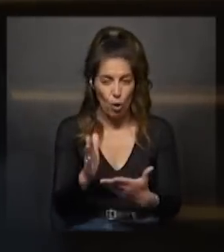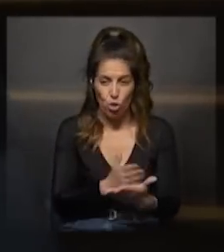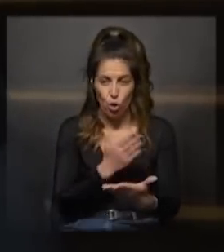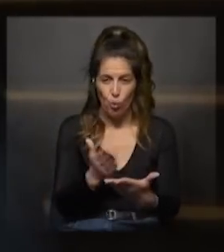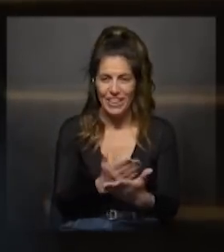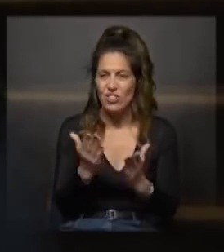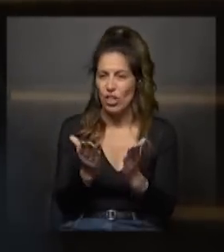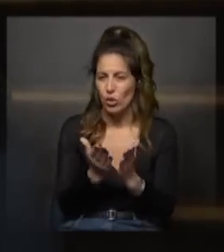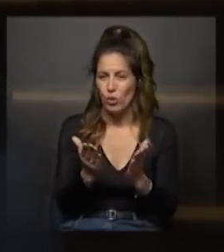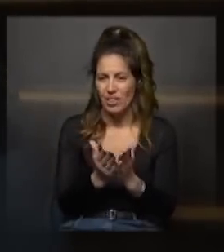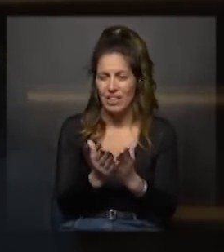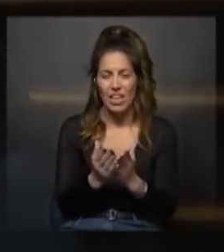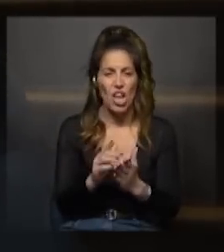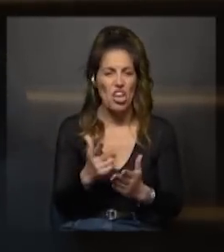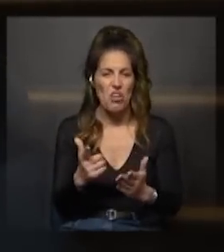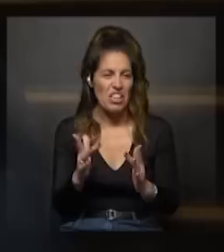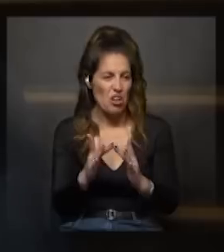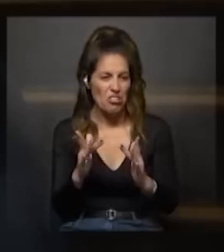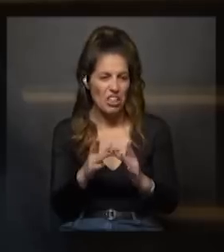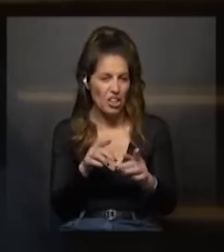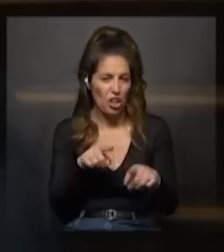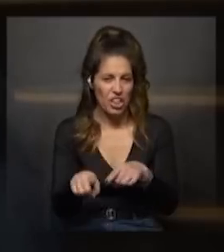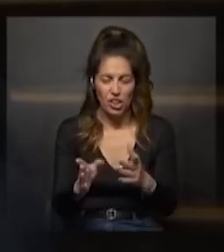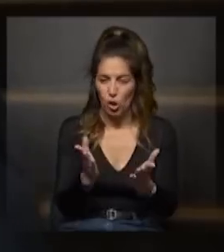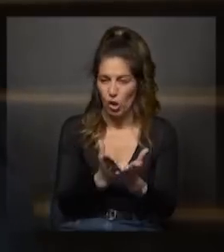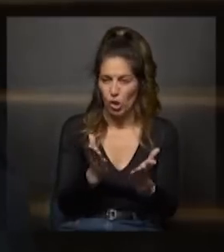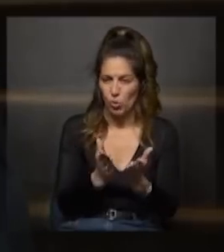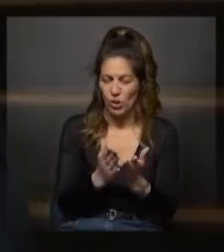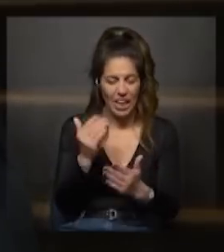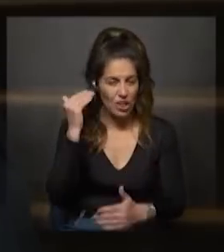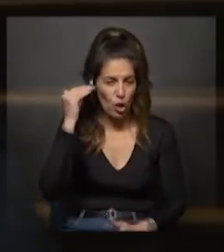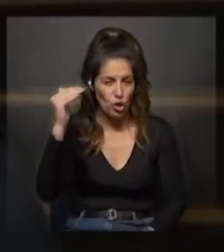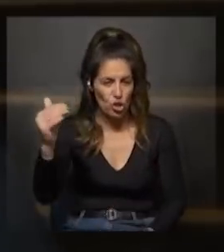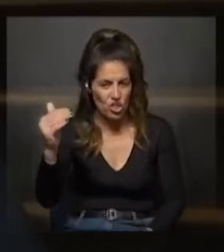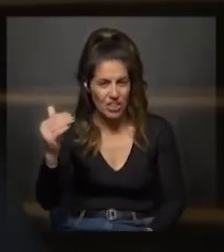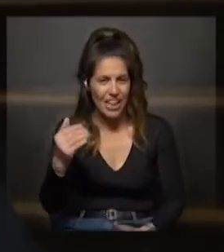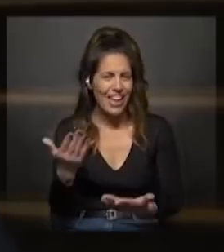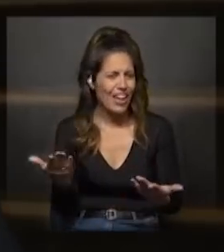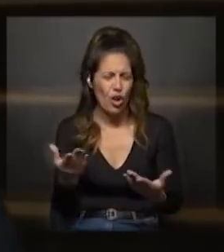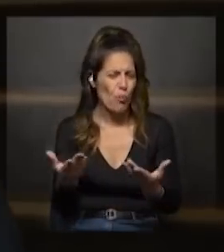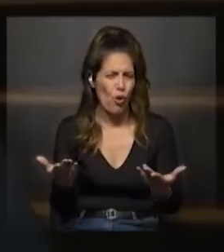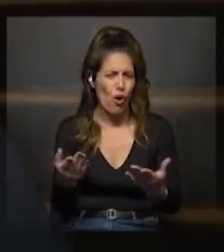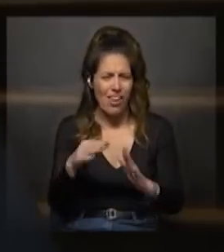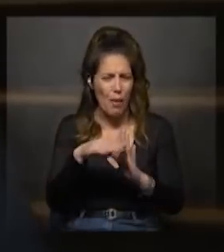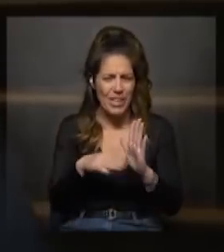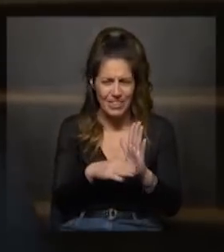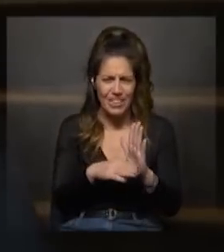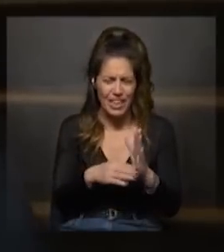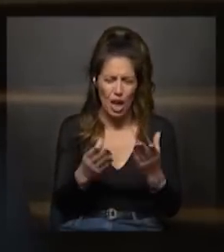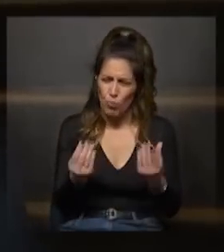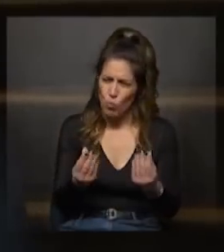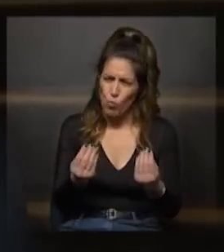estudiantil sin este contacto directo con estudiantes con docentes es como demasiado ya la medida cautelar era